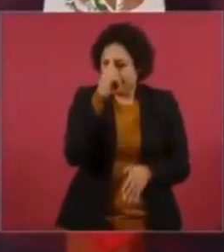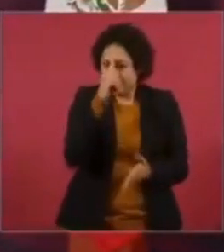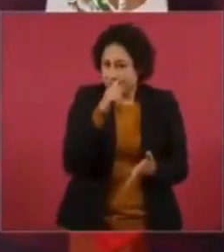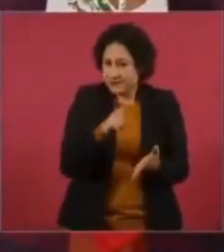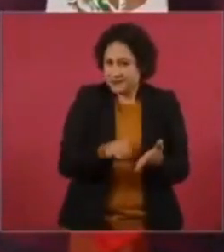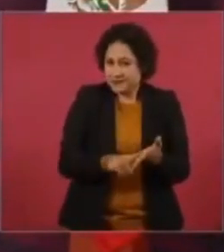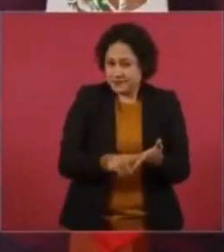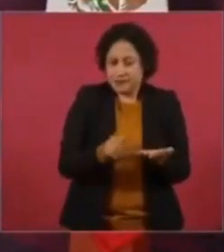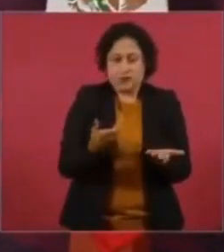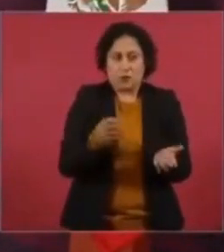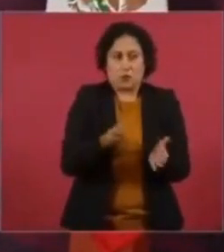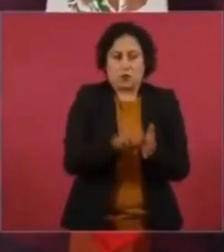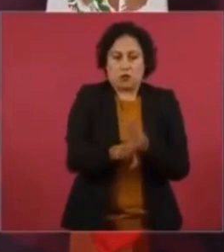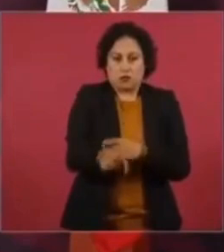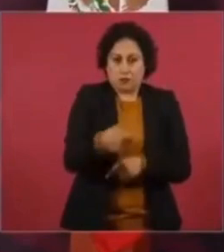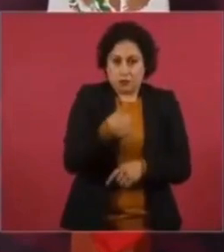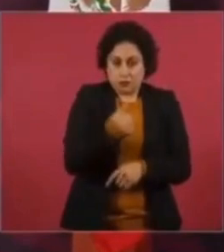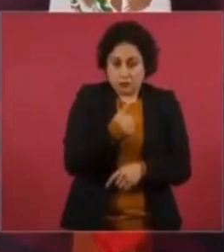estar